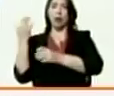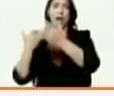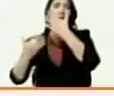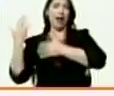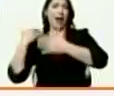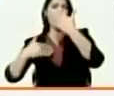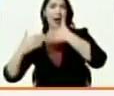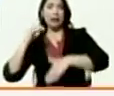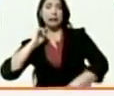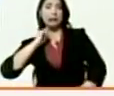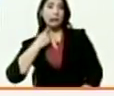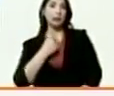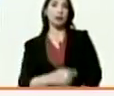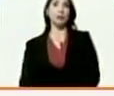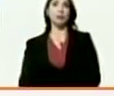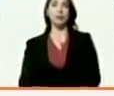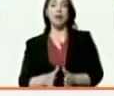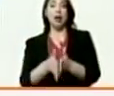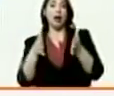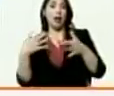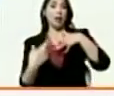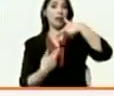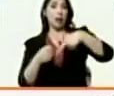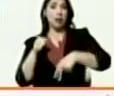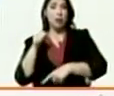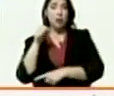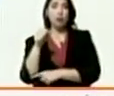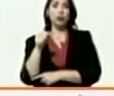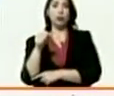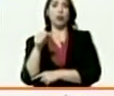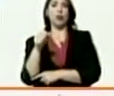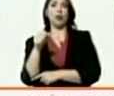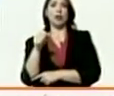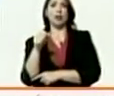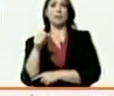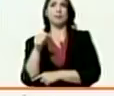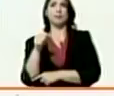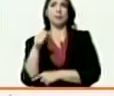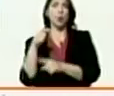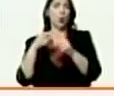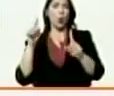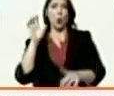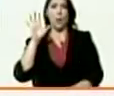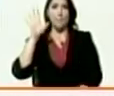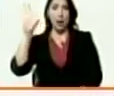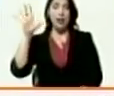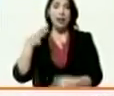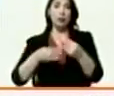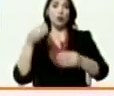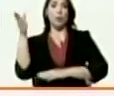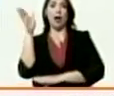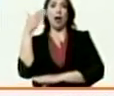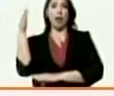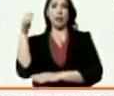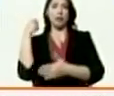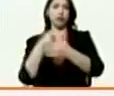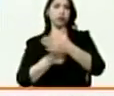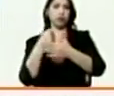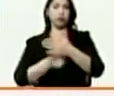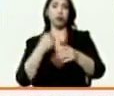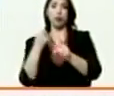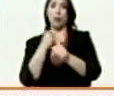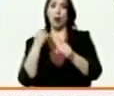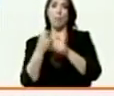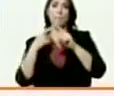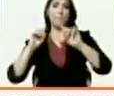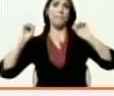centurias, las grandes revoluciones como la bolchevique, que hizo obviamente bandera esa lucha de los trabajadores para